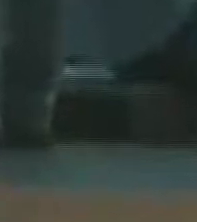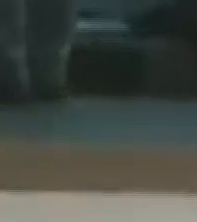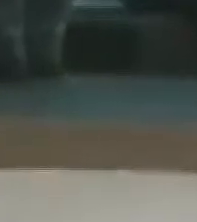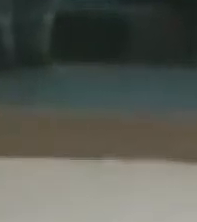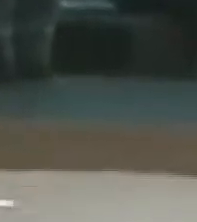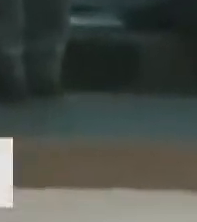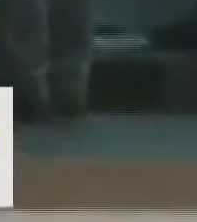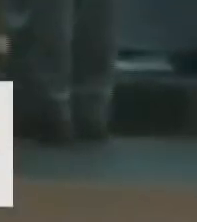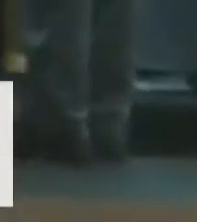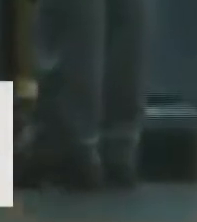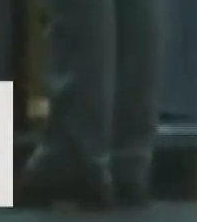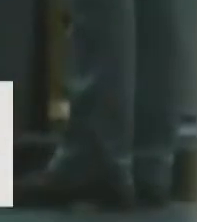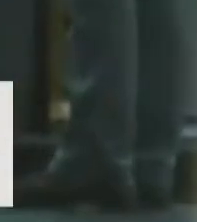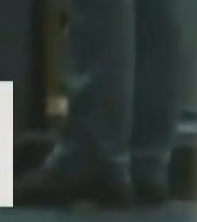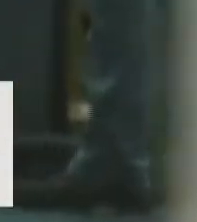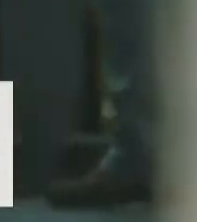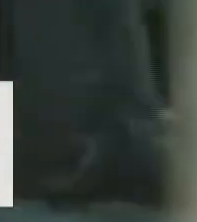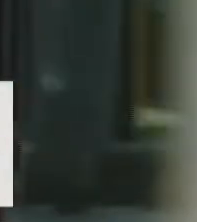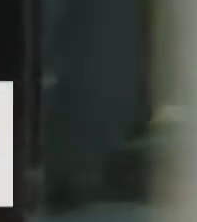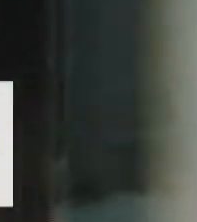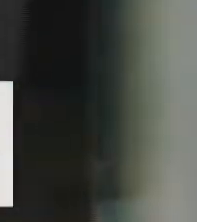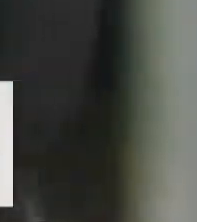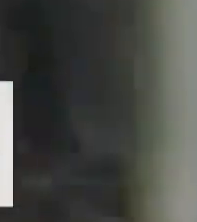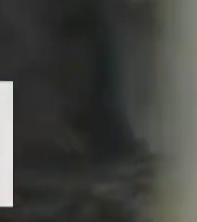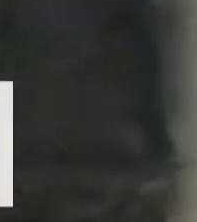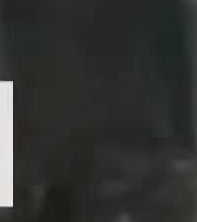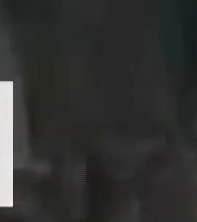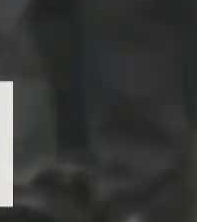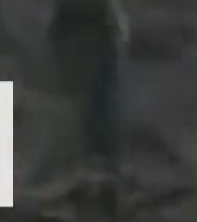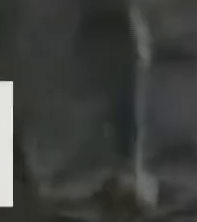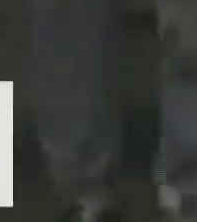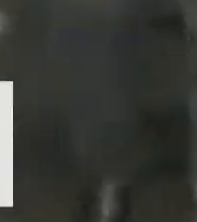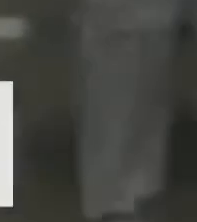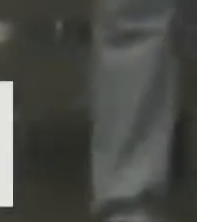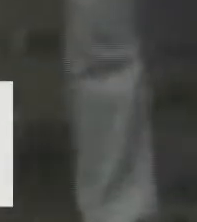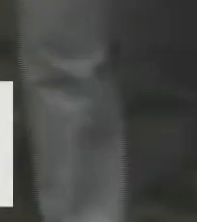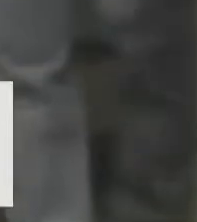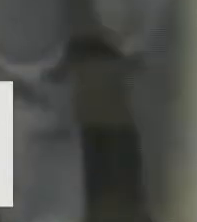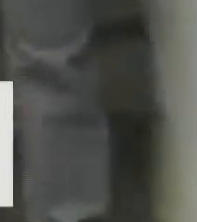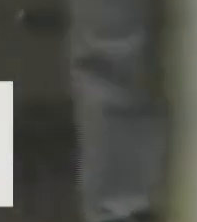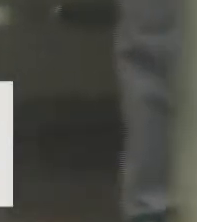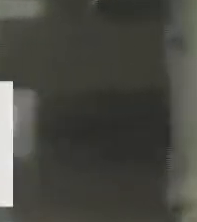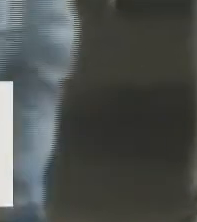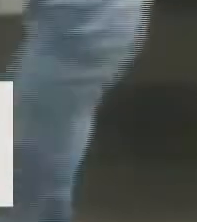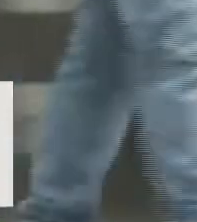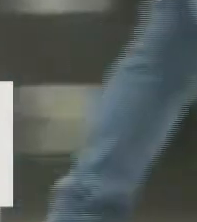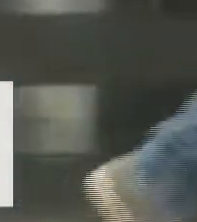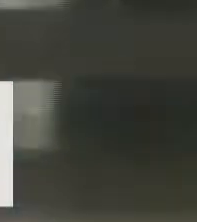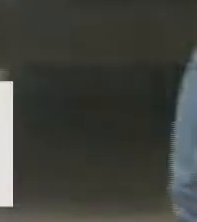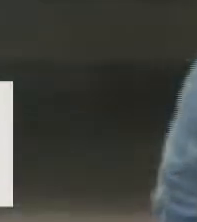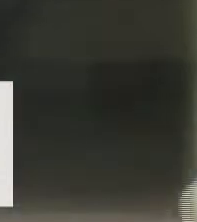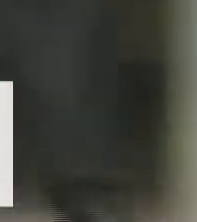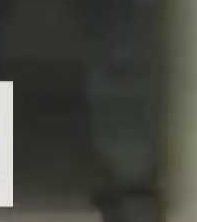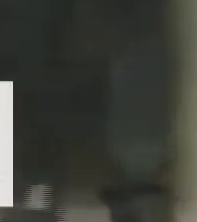Lo que tuiteó. Ahí están las imágenes. Sale como ese procedimiento natural en silla de ruedas y ya luego se va a subir al auto que lo va a regresar a su